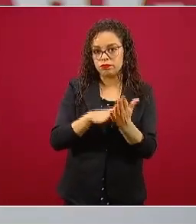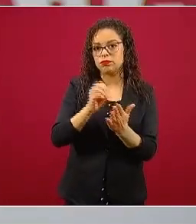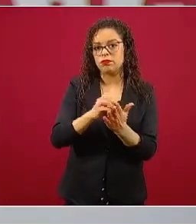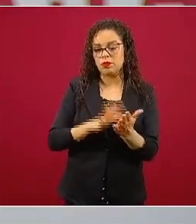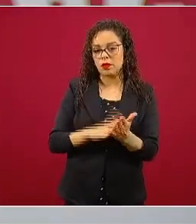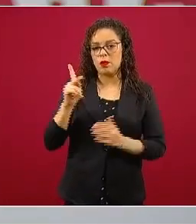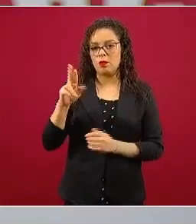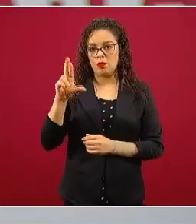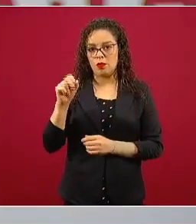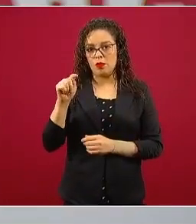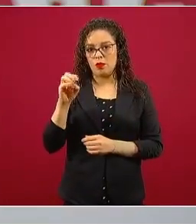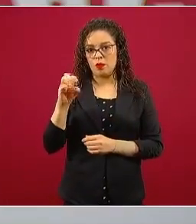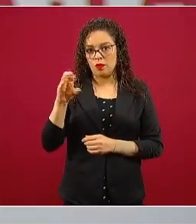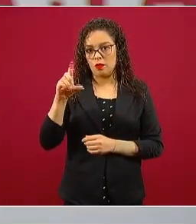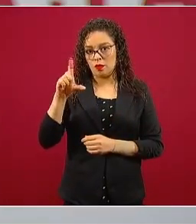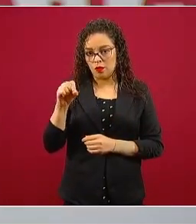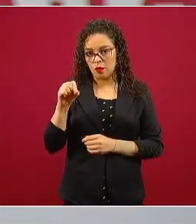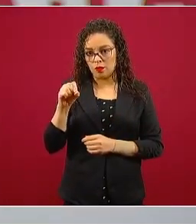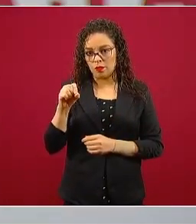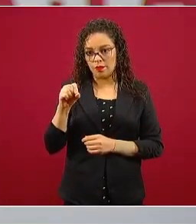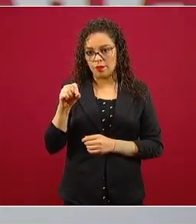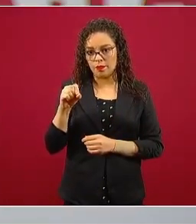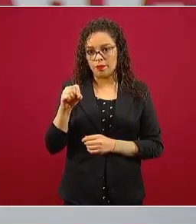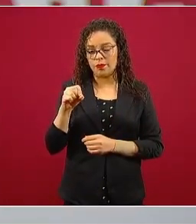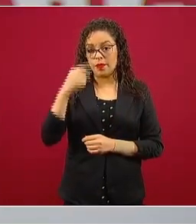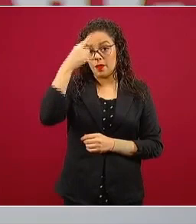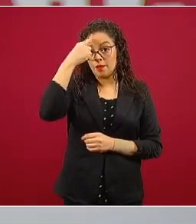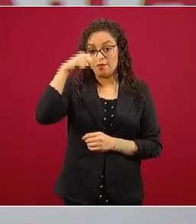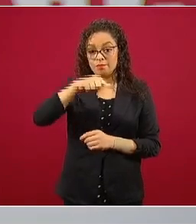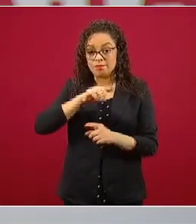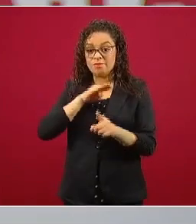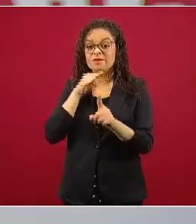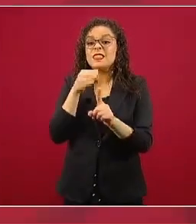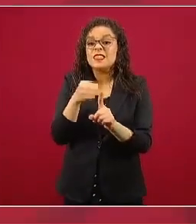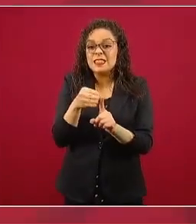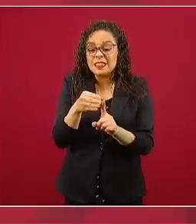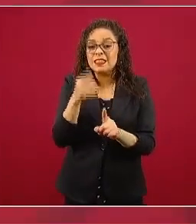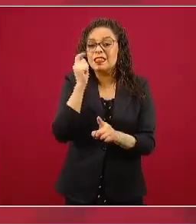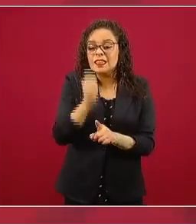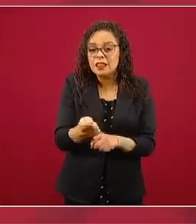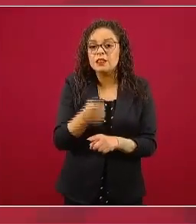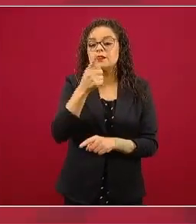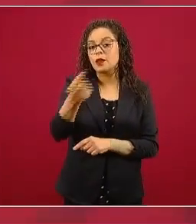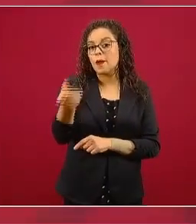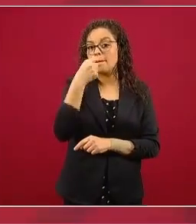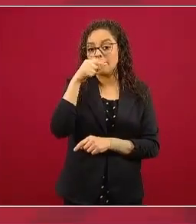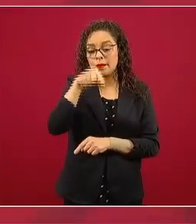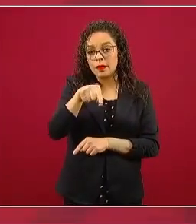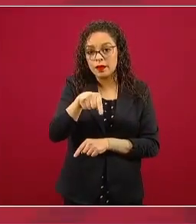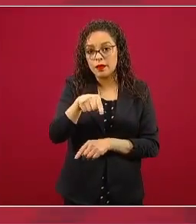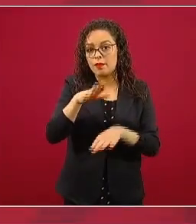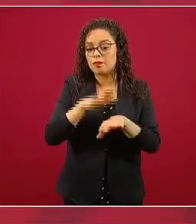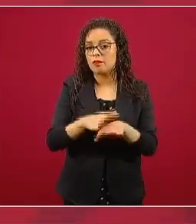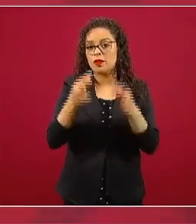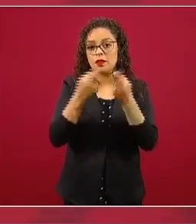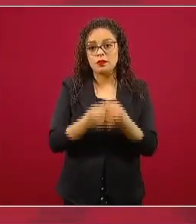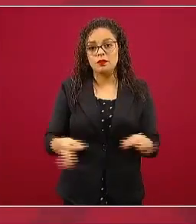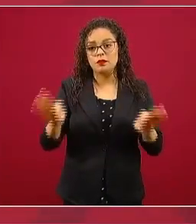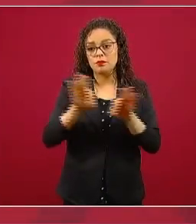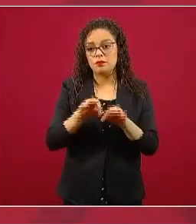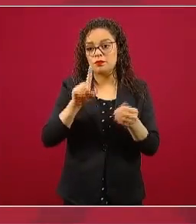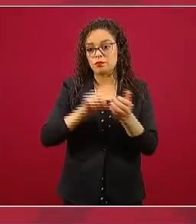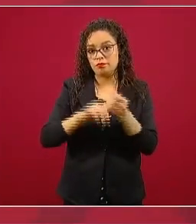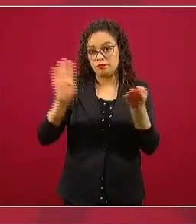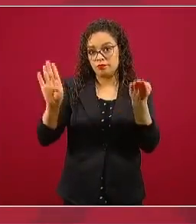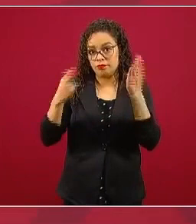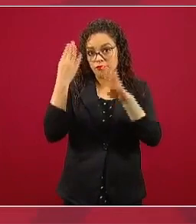que ver con uno de los medicamentos prometedores, en donde se tiene que incluir a un número importante de países del mundo, entre ellos